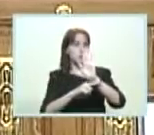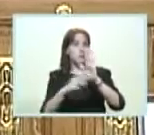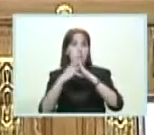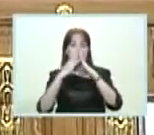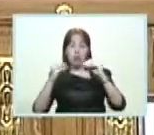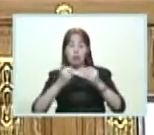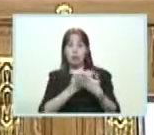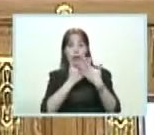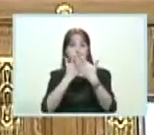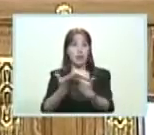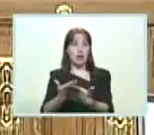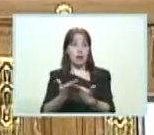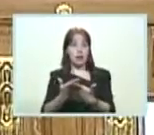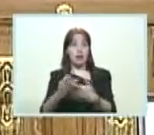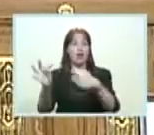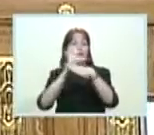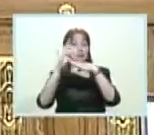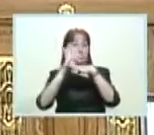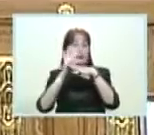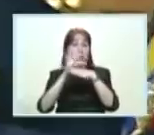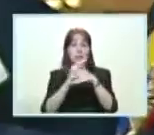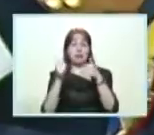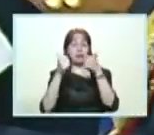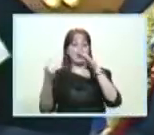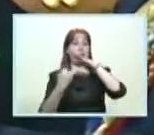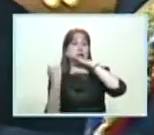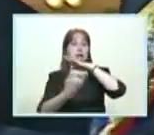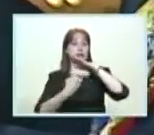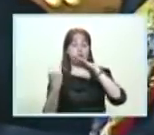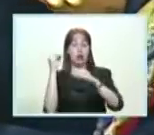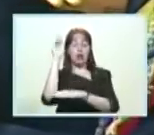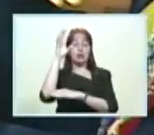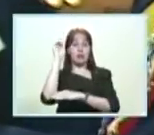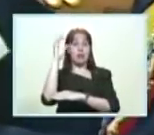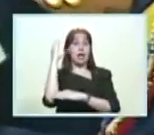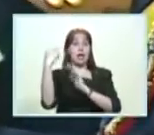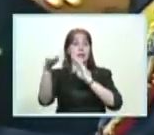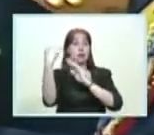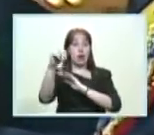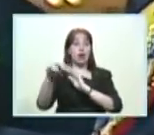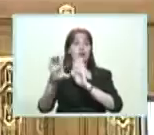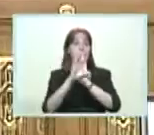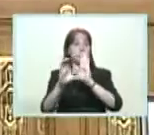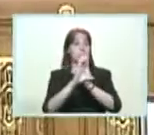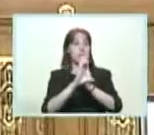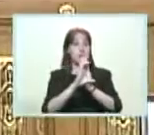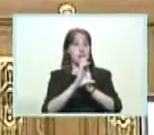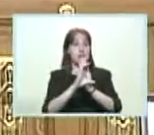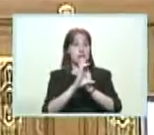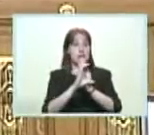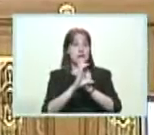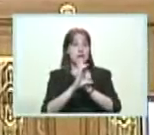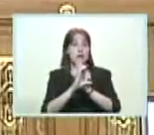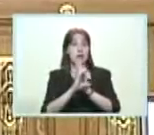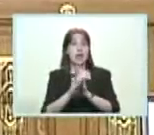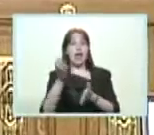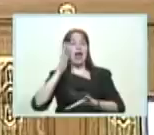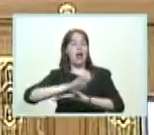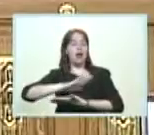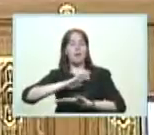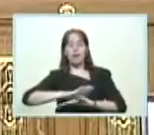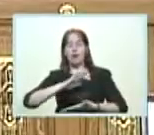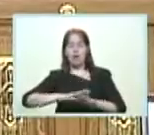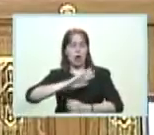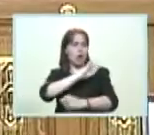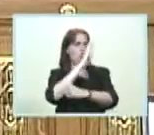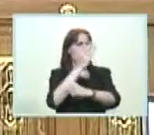para garantizar el pleno funcionamiento institucional de la Asamblea Nacional Constituyente en armonía con los